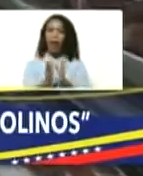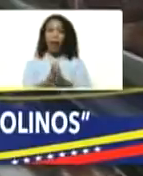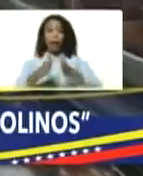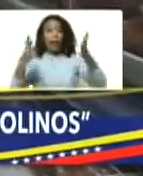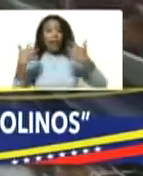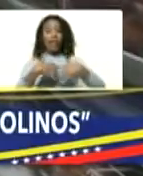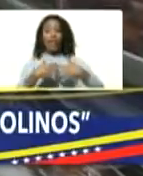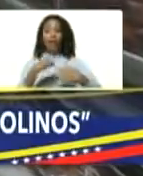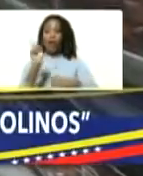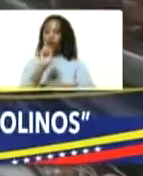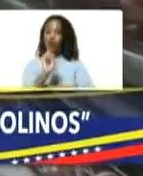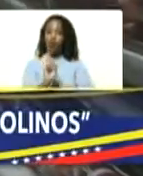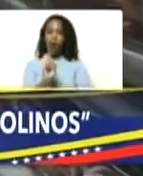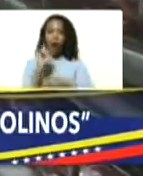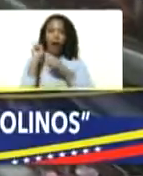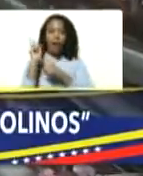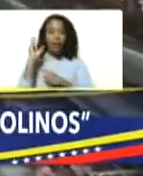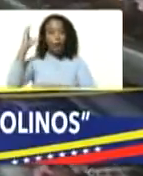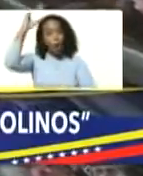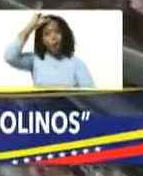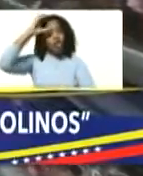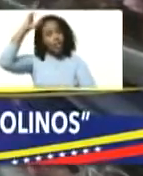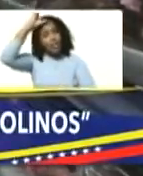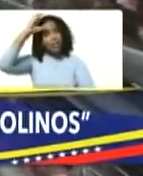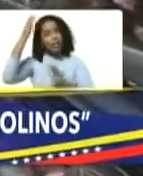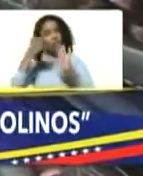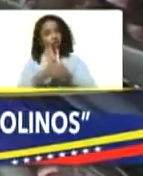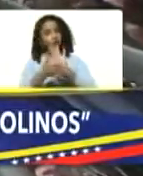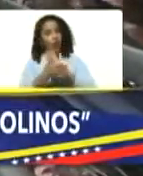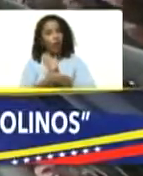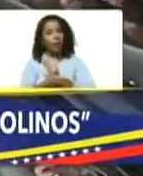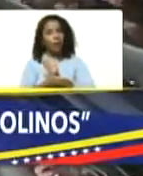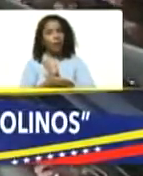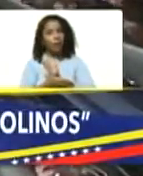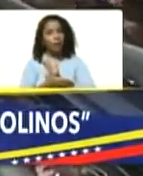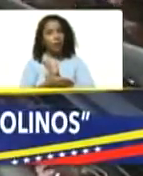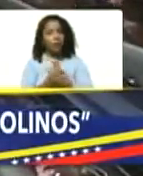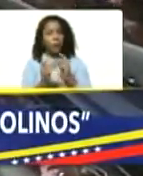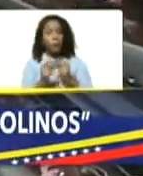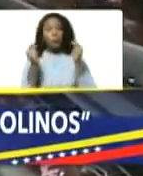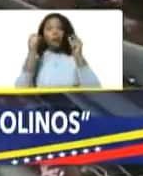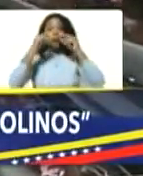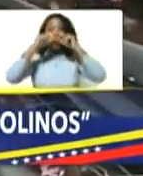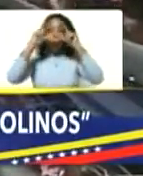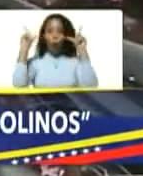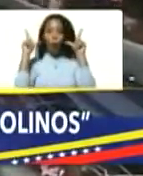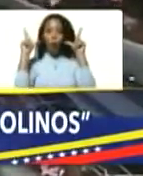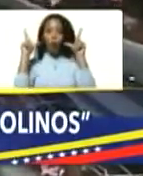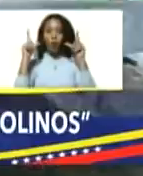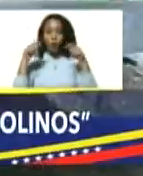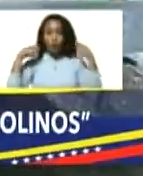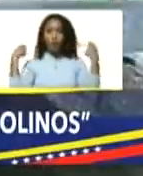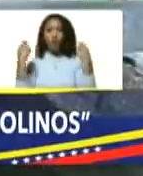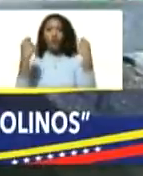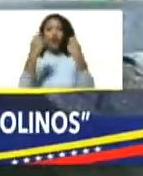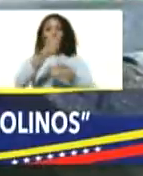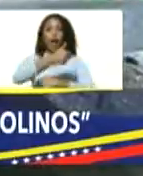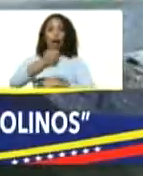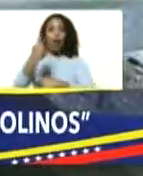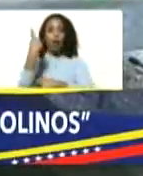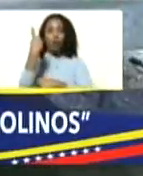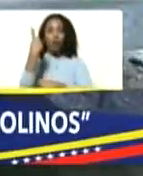está esta conciencia de los que se ha despertado que se ha innovado en cada uno de los